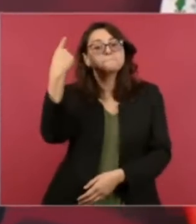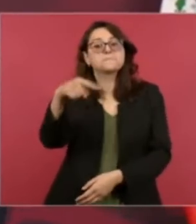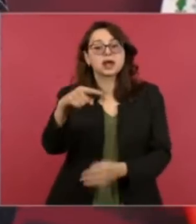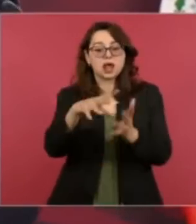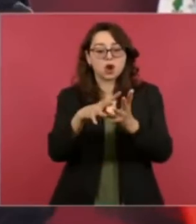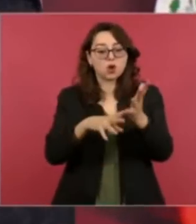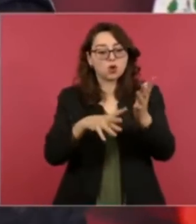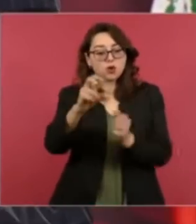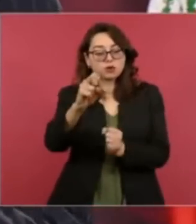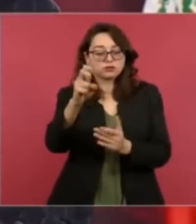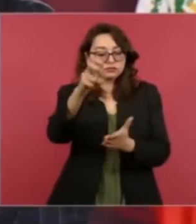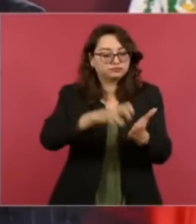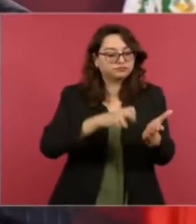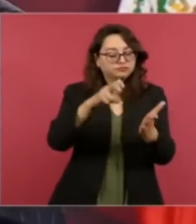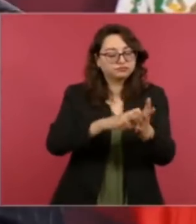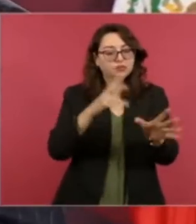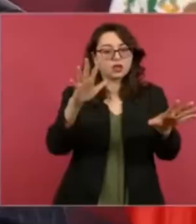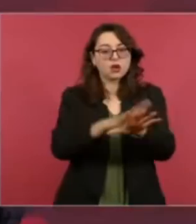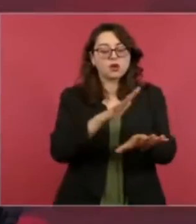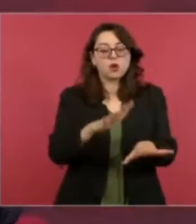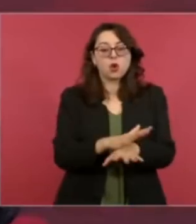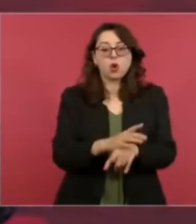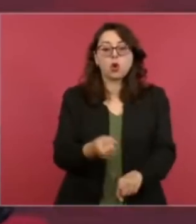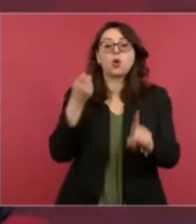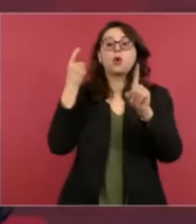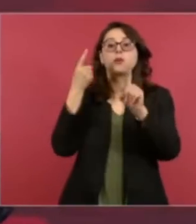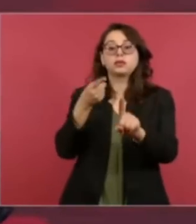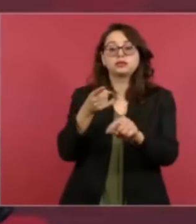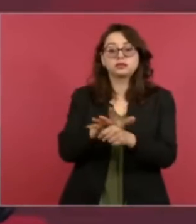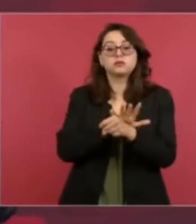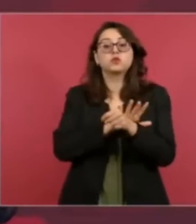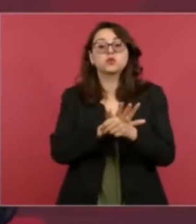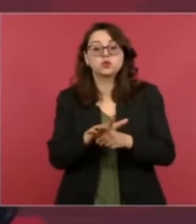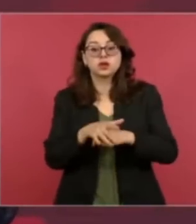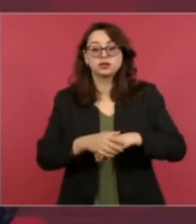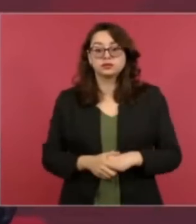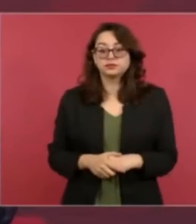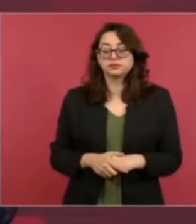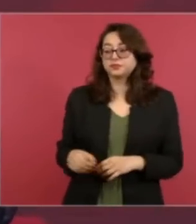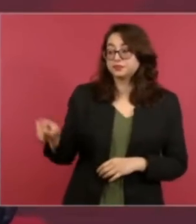con el propósito de que los jueces, los magistrados y los ministros